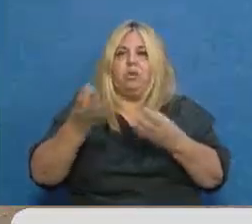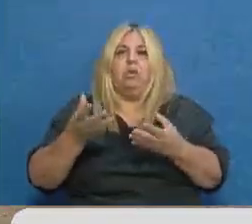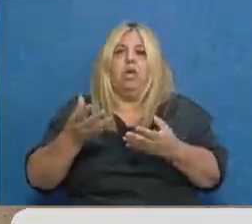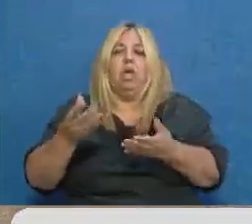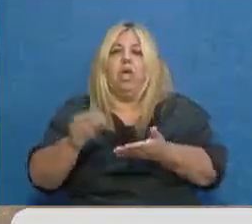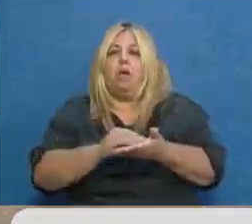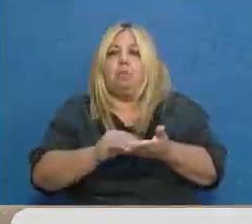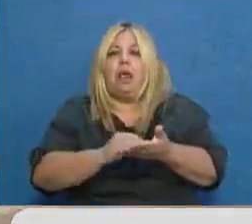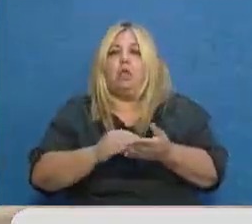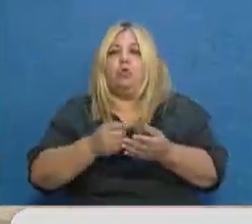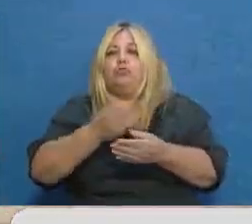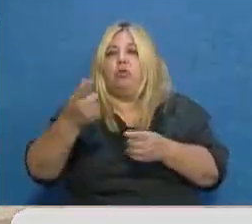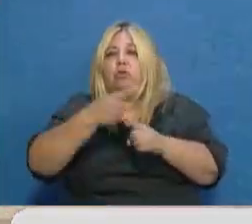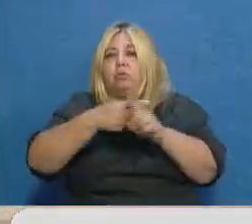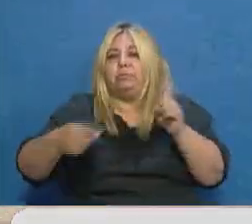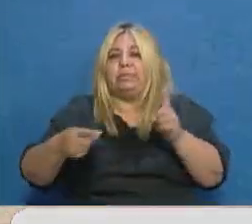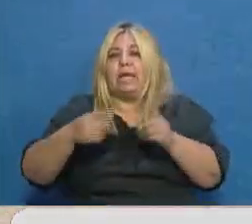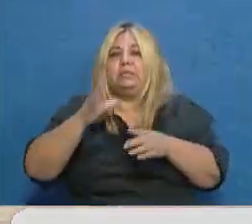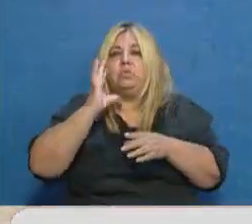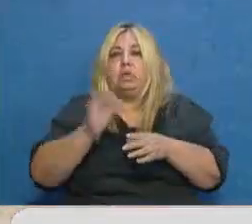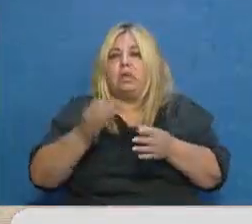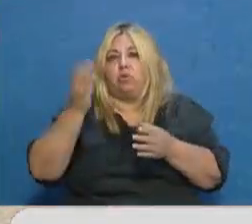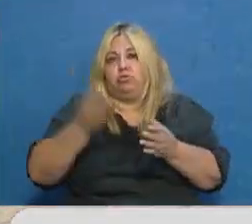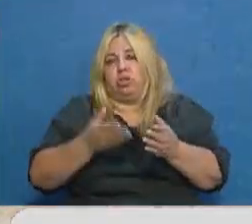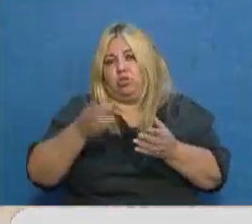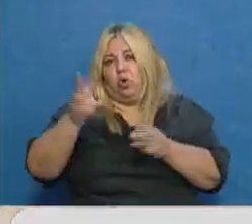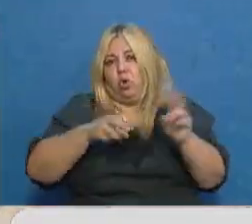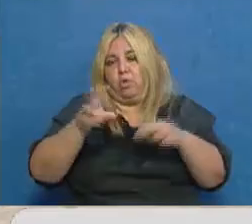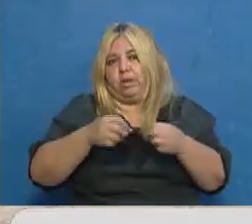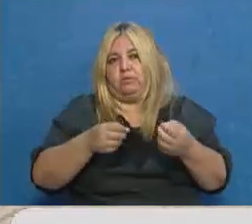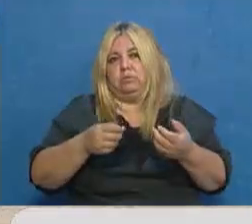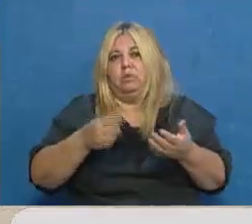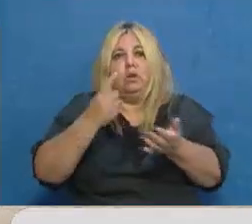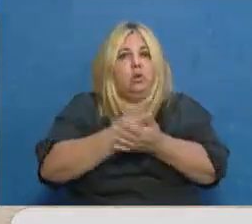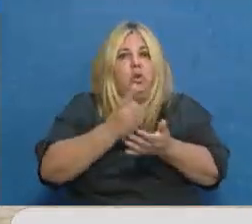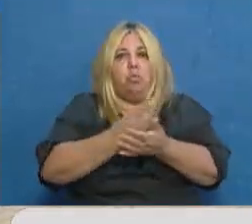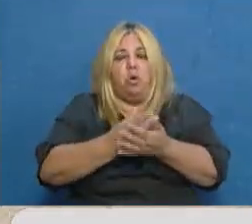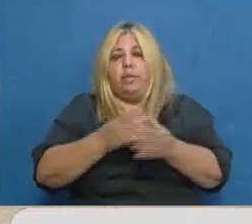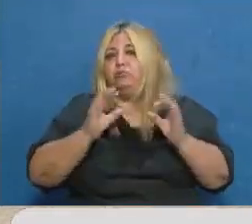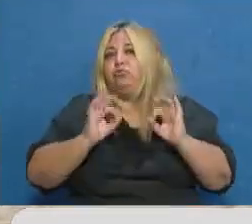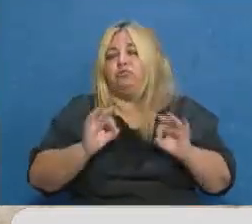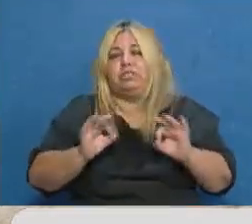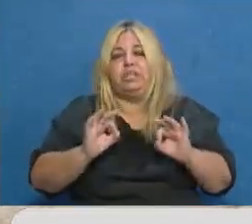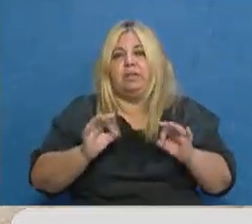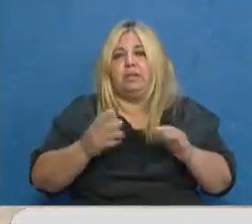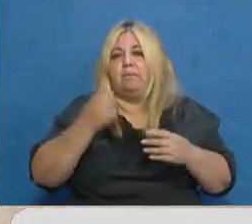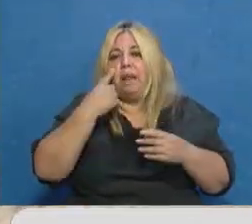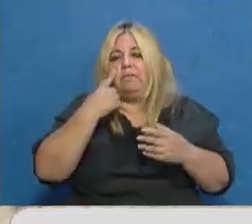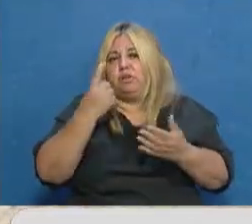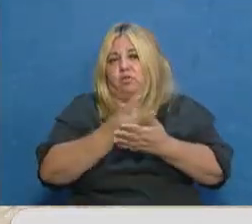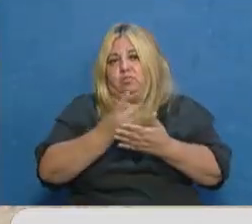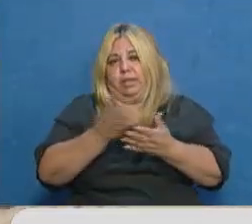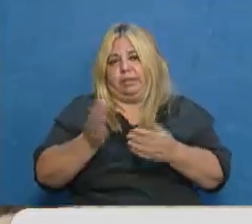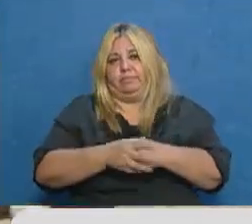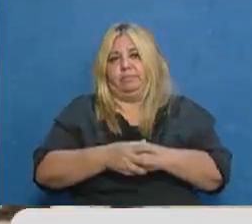un 50% y apenas subsistiendo. En la misma línea solicitaron la extensión horaria no solo de